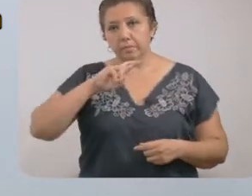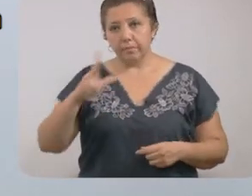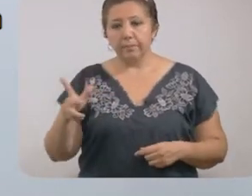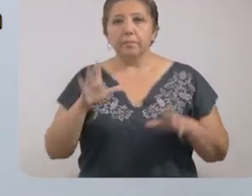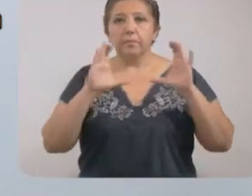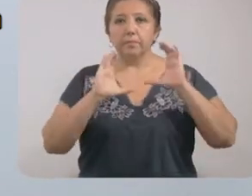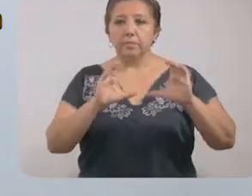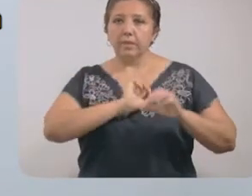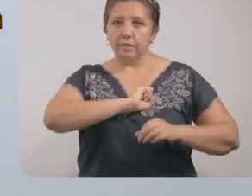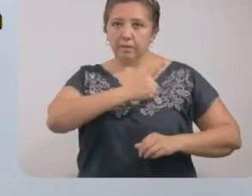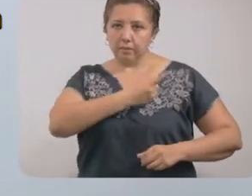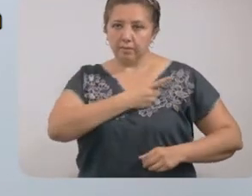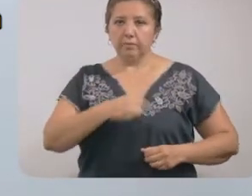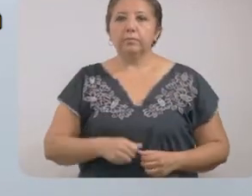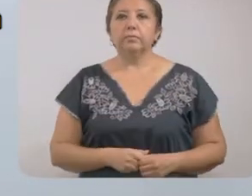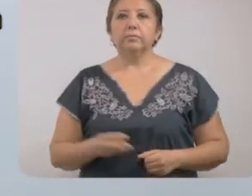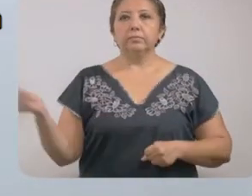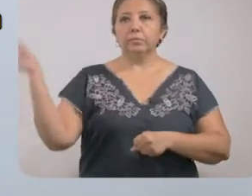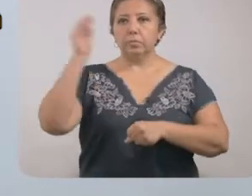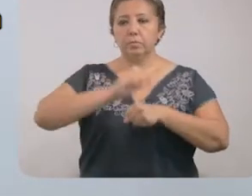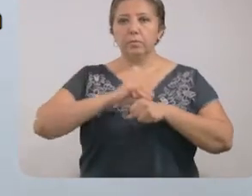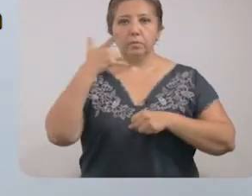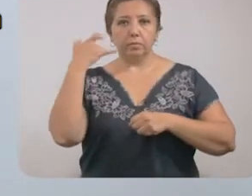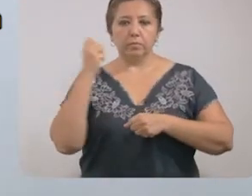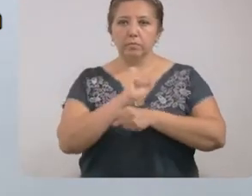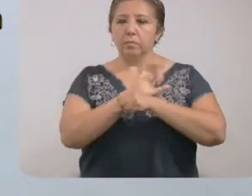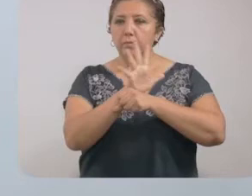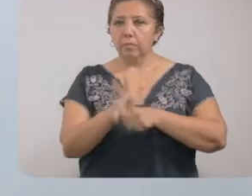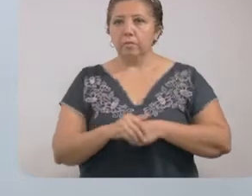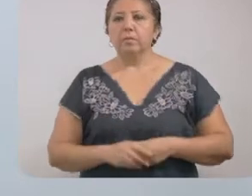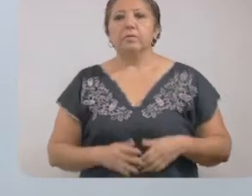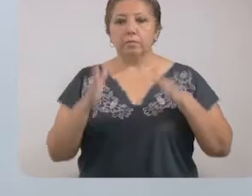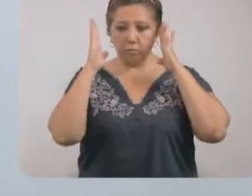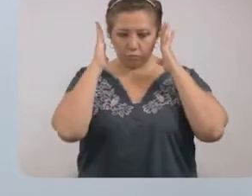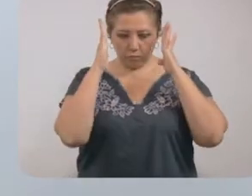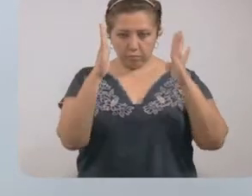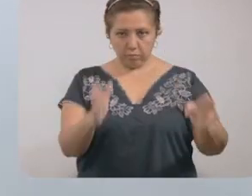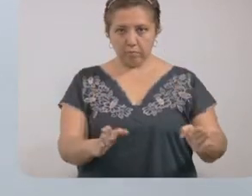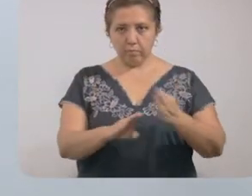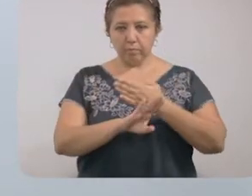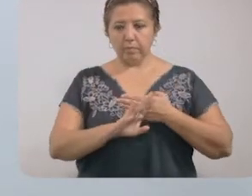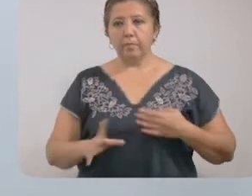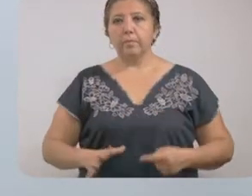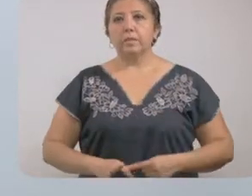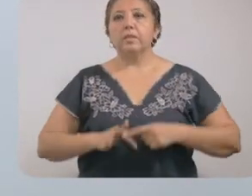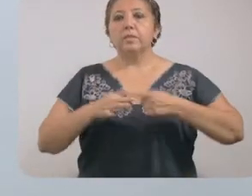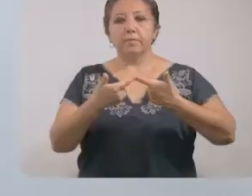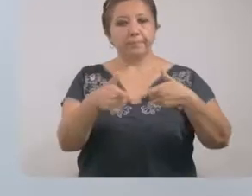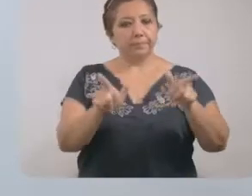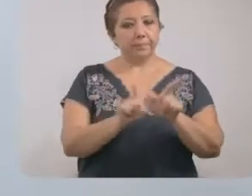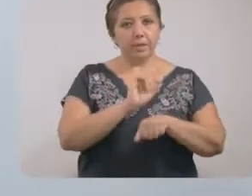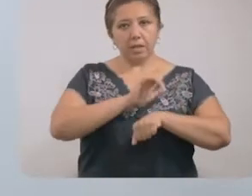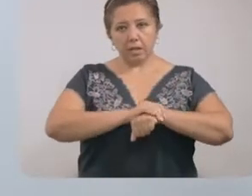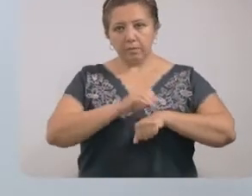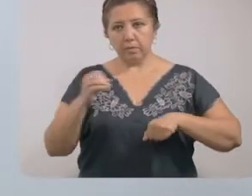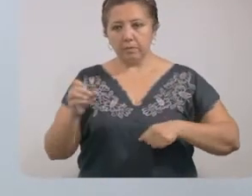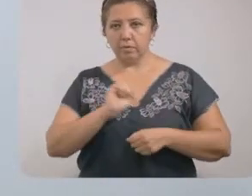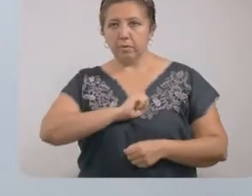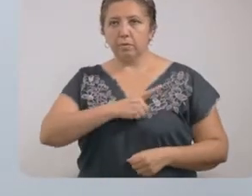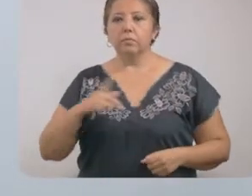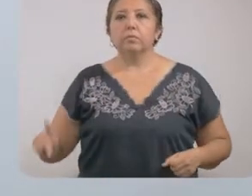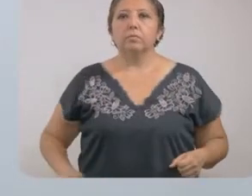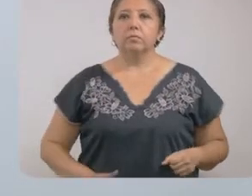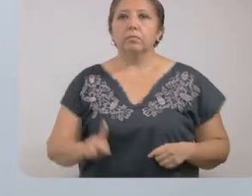reforzamiento a la protección de la salud que se sumará al combate del coronavirus, focalizando la prevención con la presencia de brigadas de amigos de la salud en